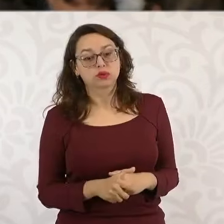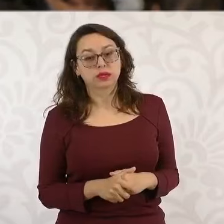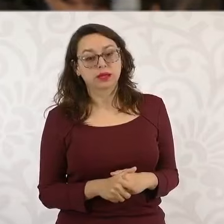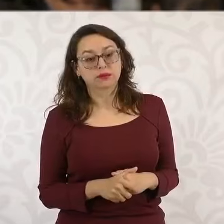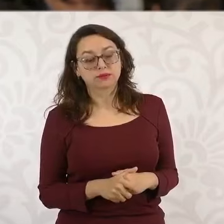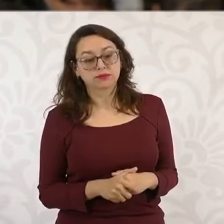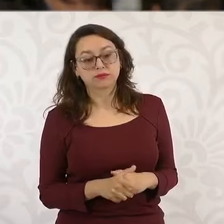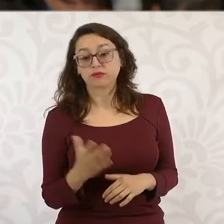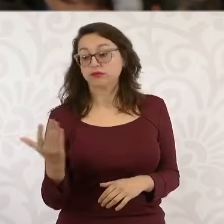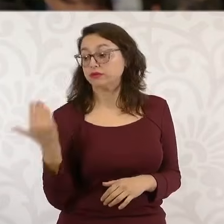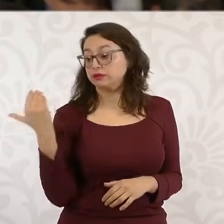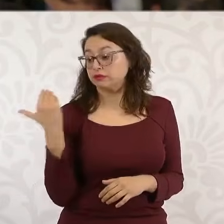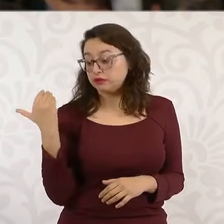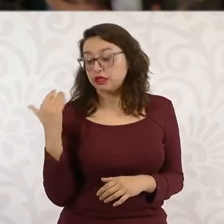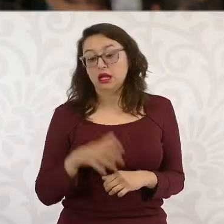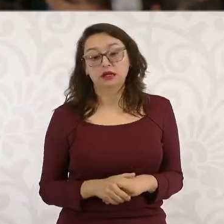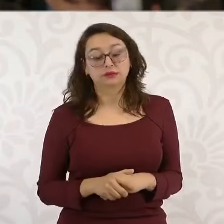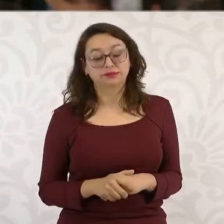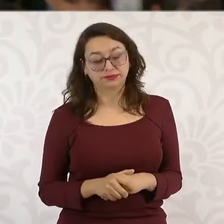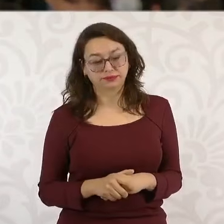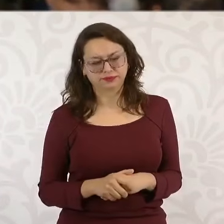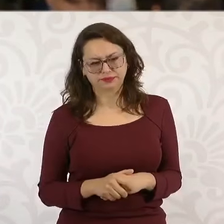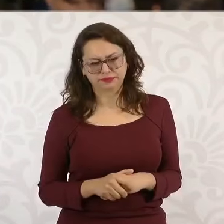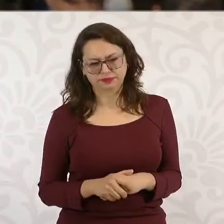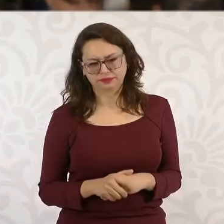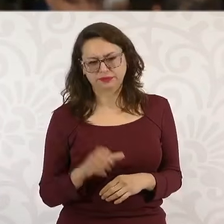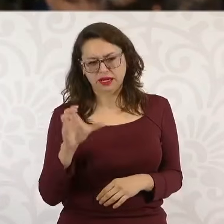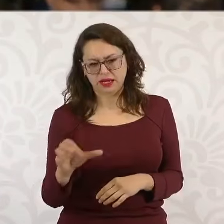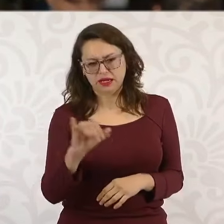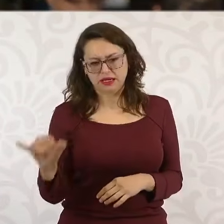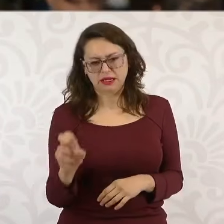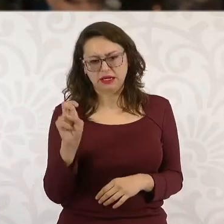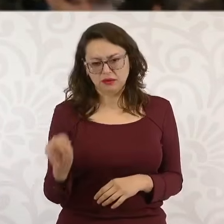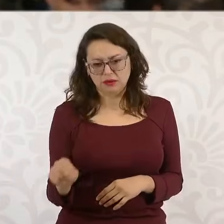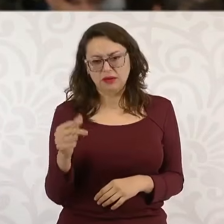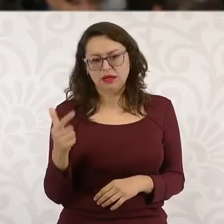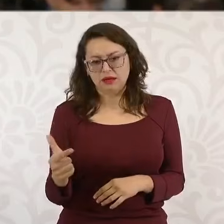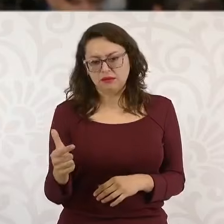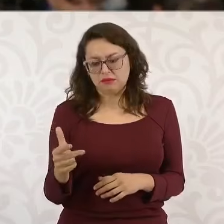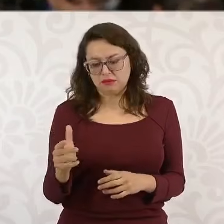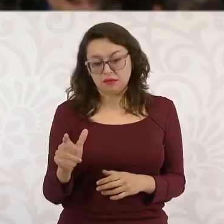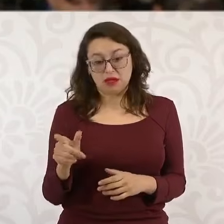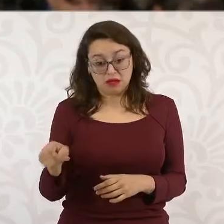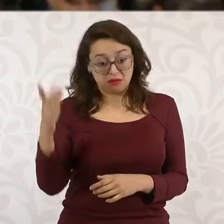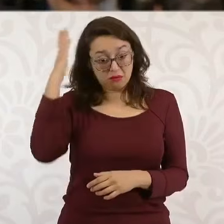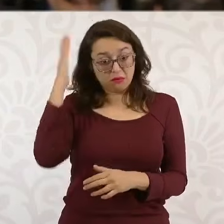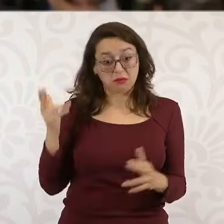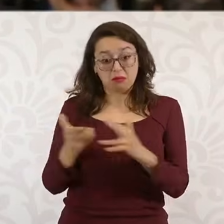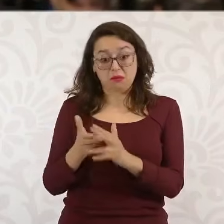este abatimiento, debilitamiento del cártel Jalisco Nueva Generación,